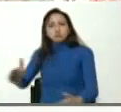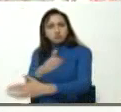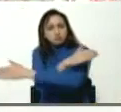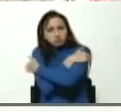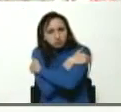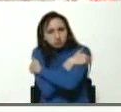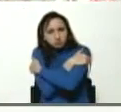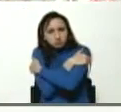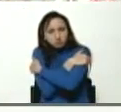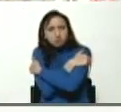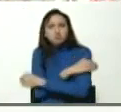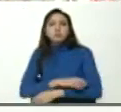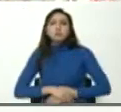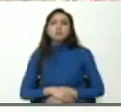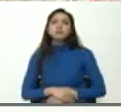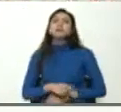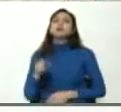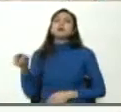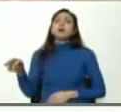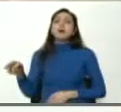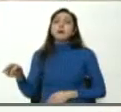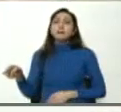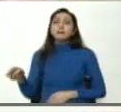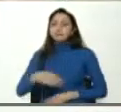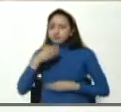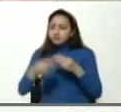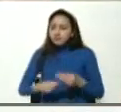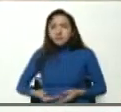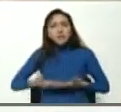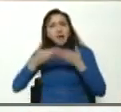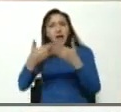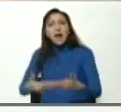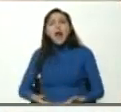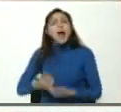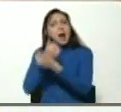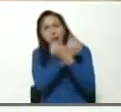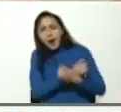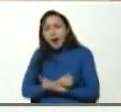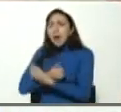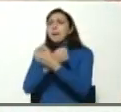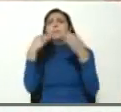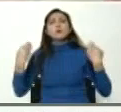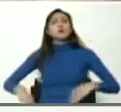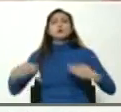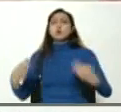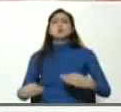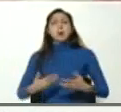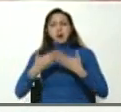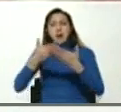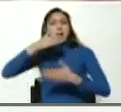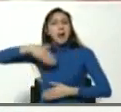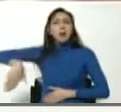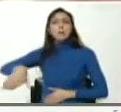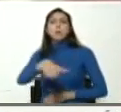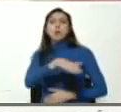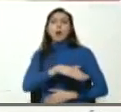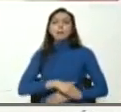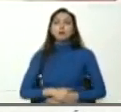es él garcía carneiro dándole amor sencillo y simple al pueblo